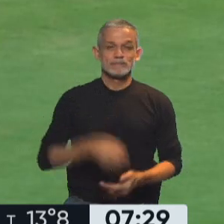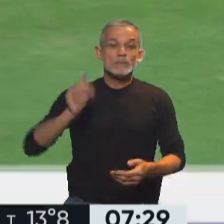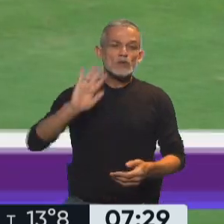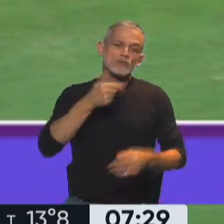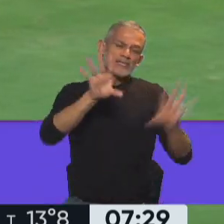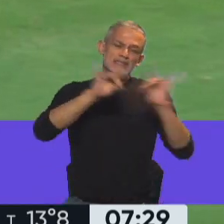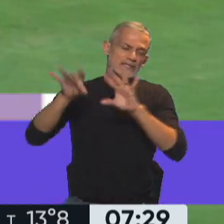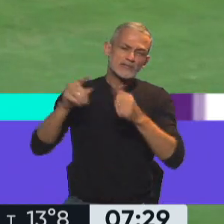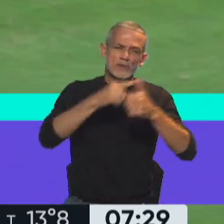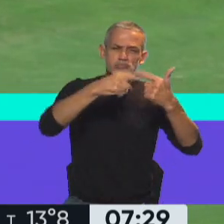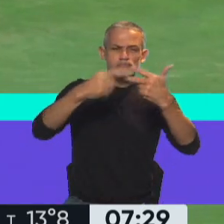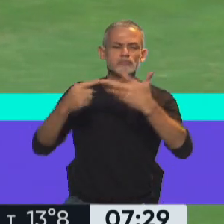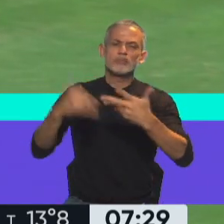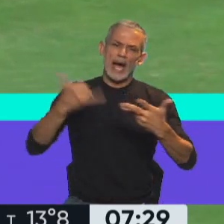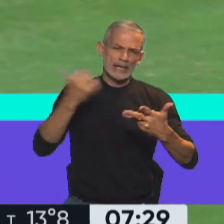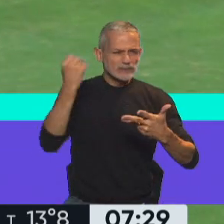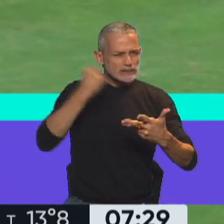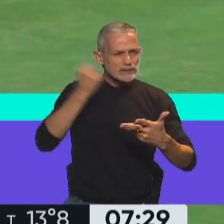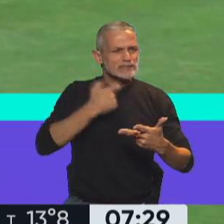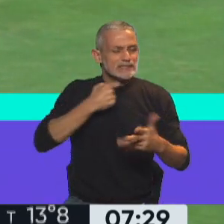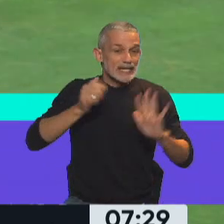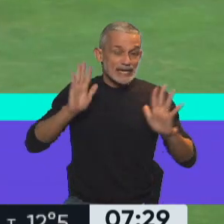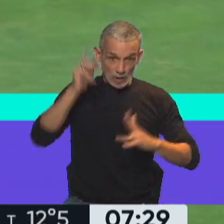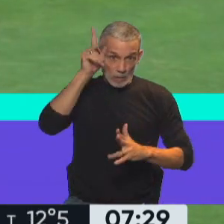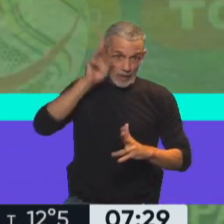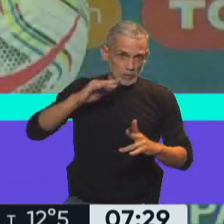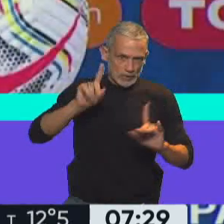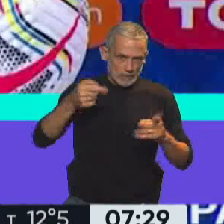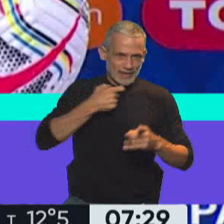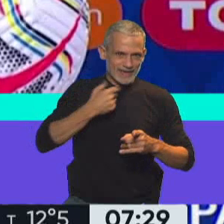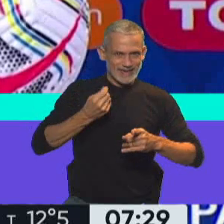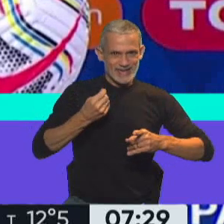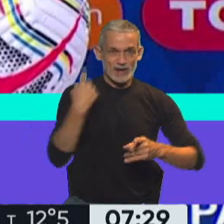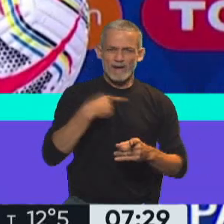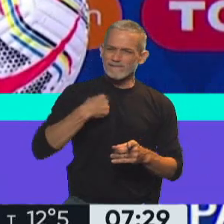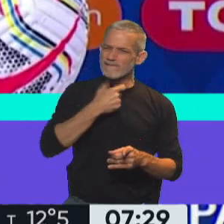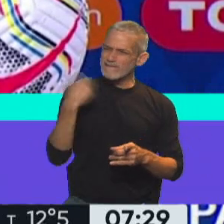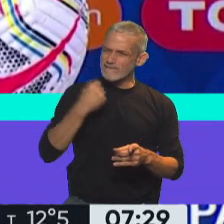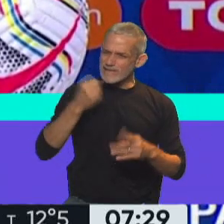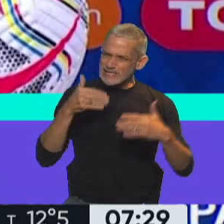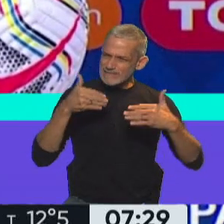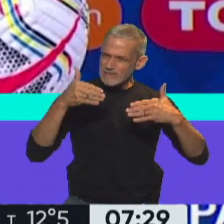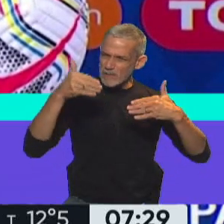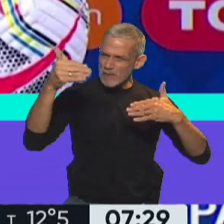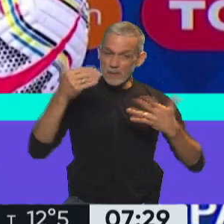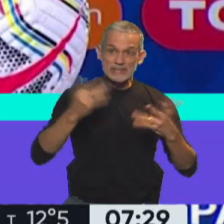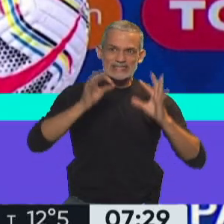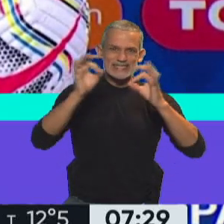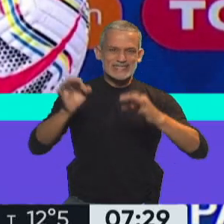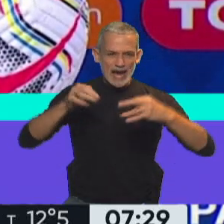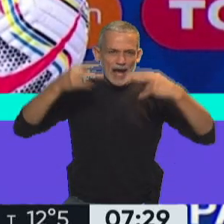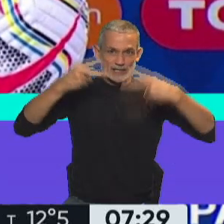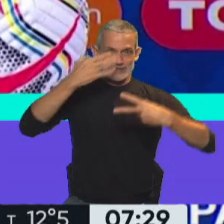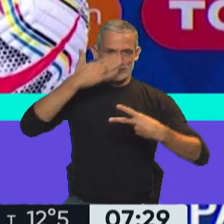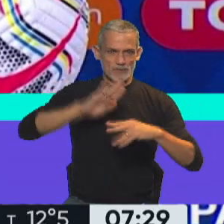Todas las selecciones tienen sus ambiciones. Bueno, Perú las tiene también. Nosotros tenemos nuestras ambiciones también. Entonces, llegar a